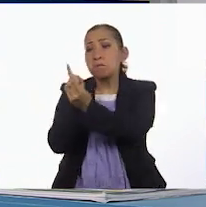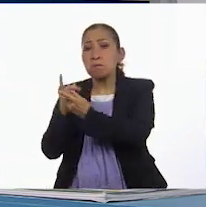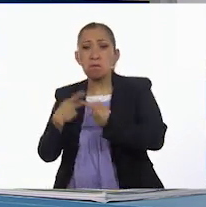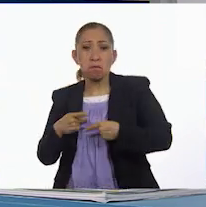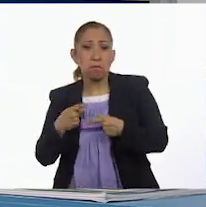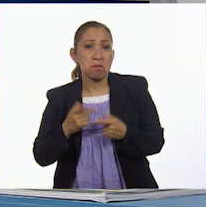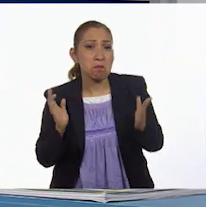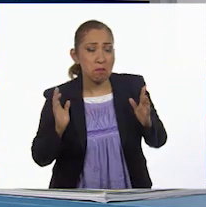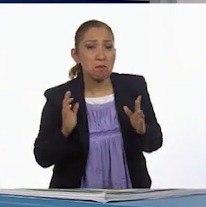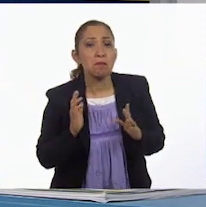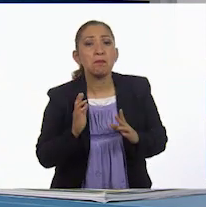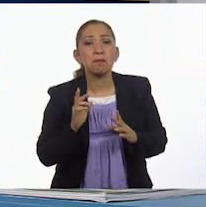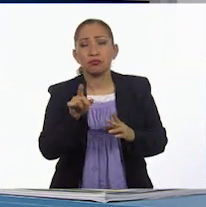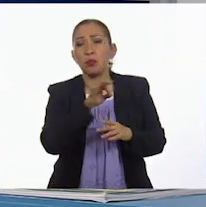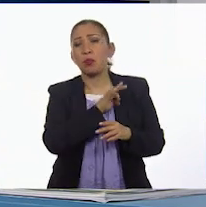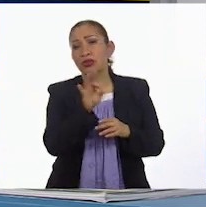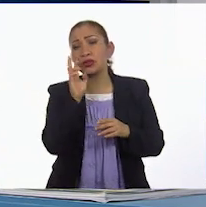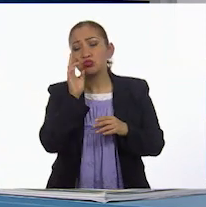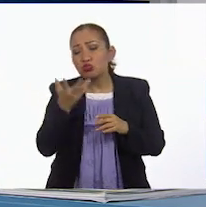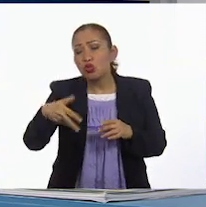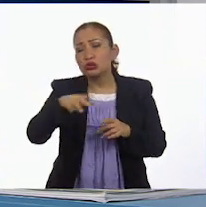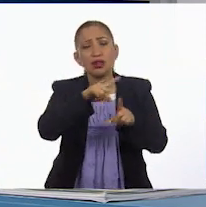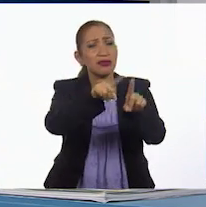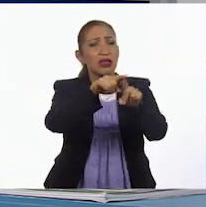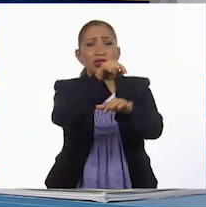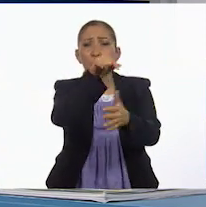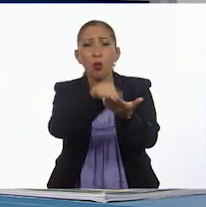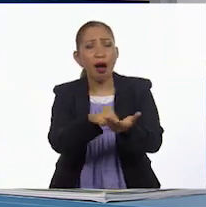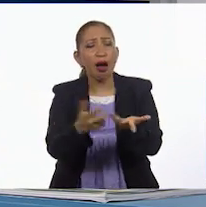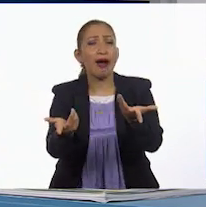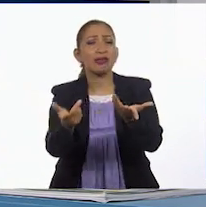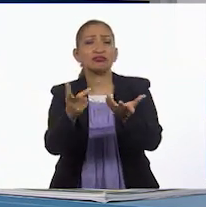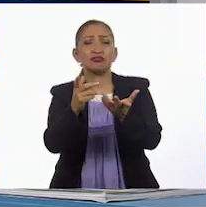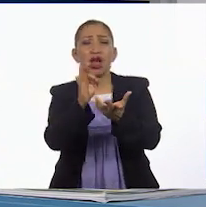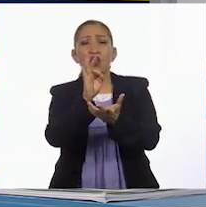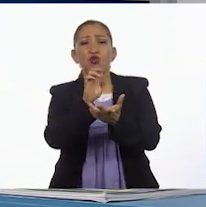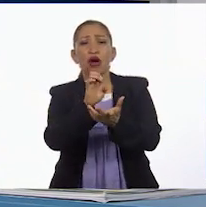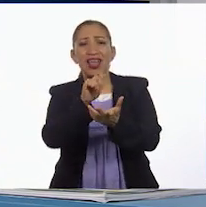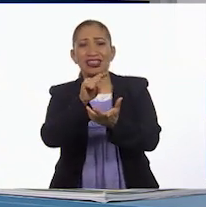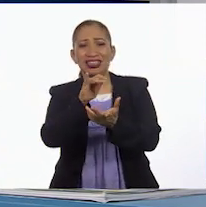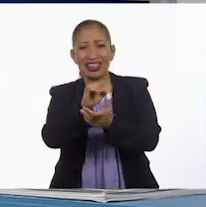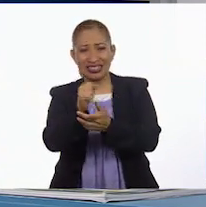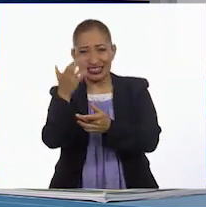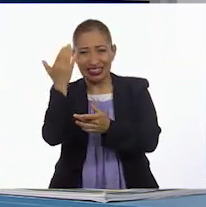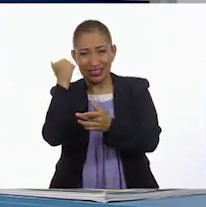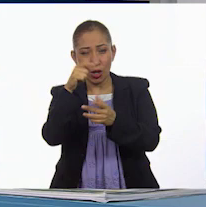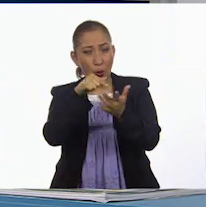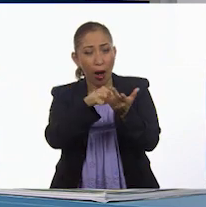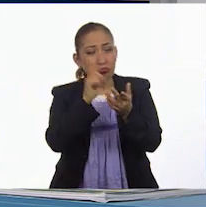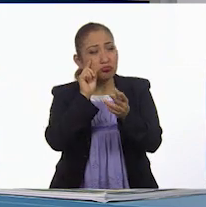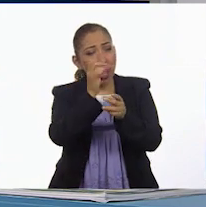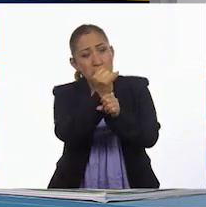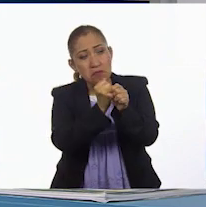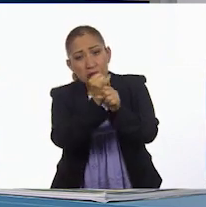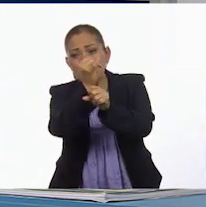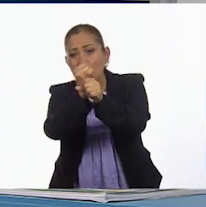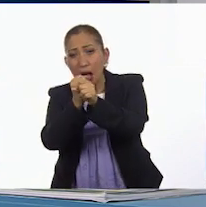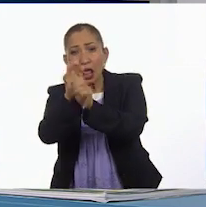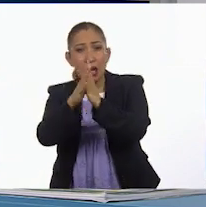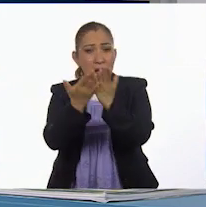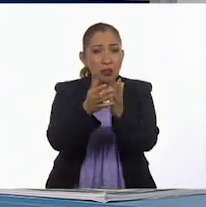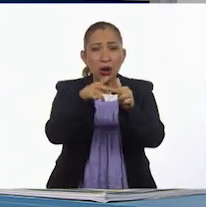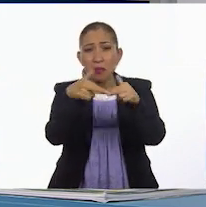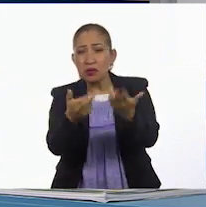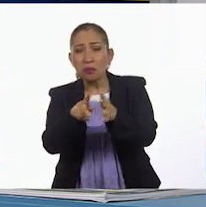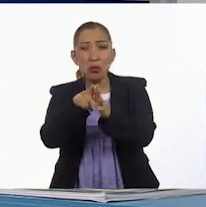Entonces, realmente puedes consultar en muchos lugares, muchas fuentes, ya lo vimos la sesión anterior, y lo más importante es que no